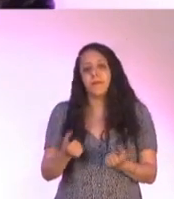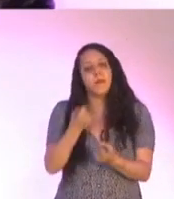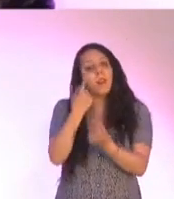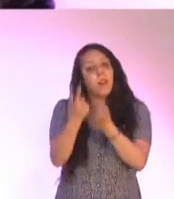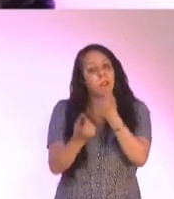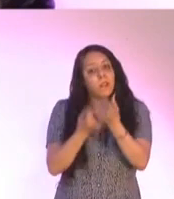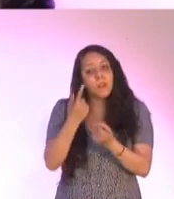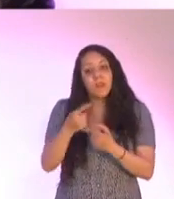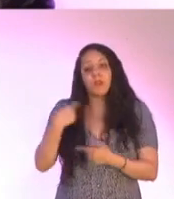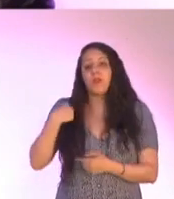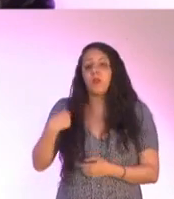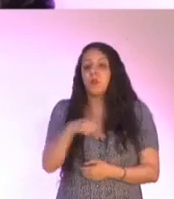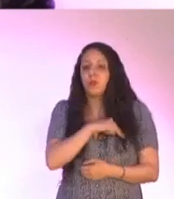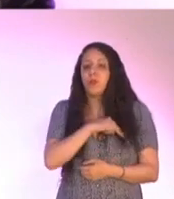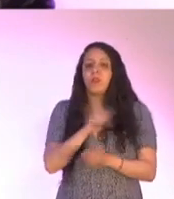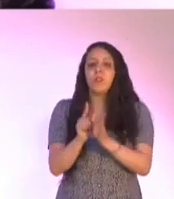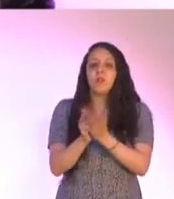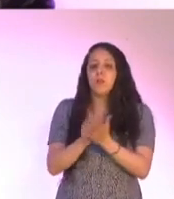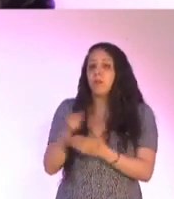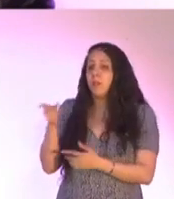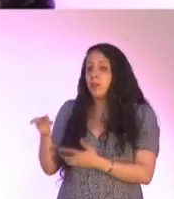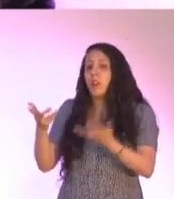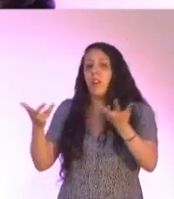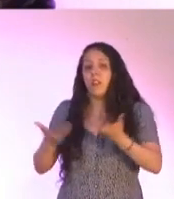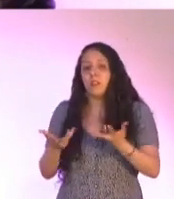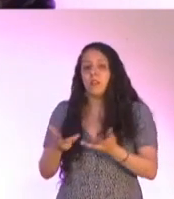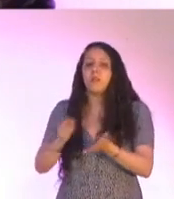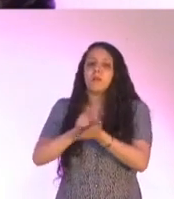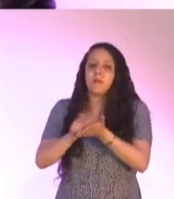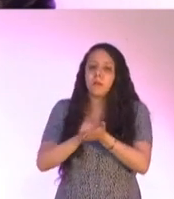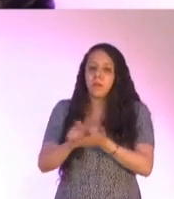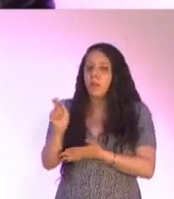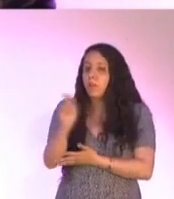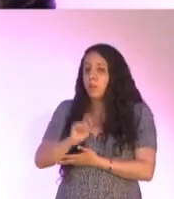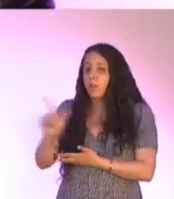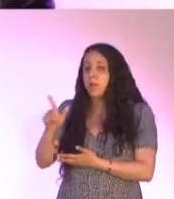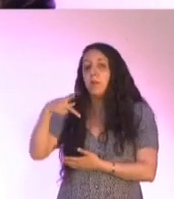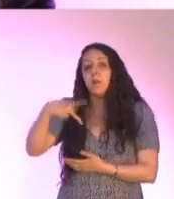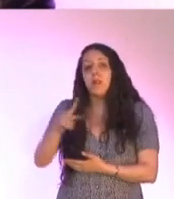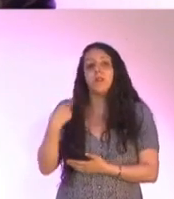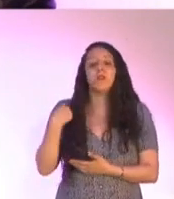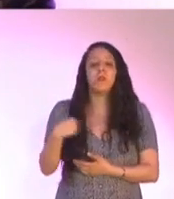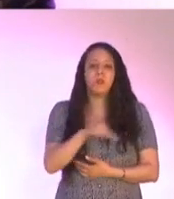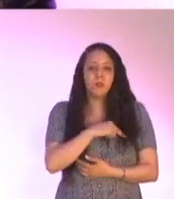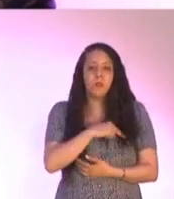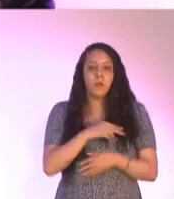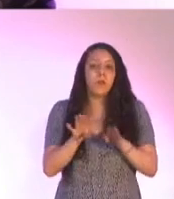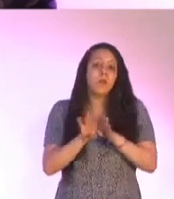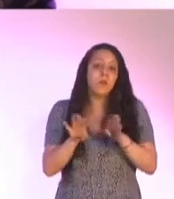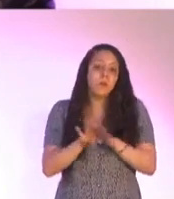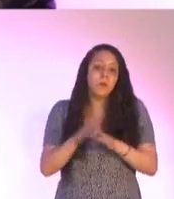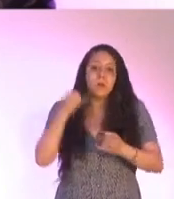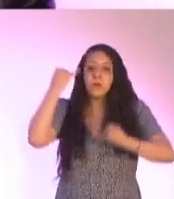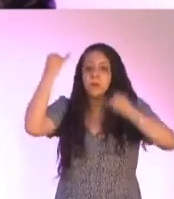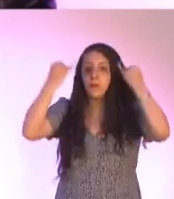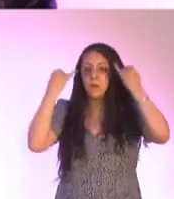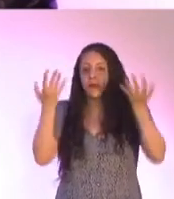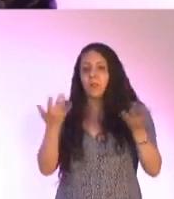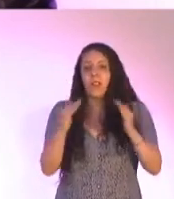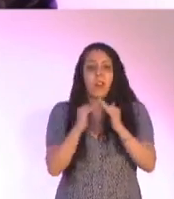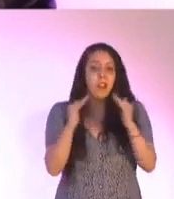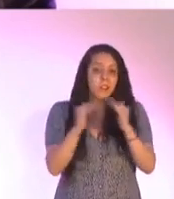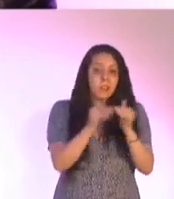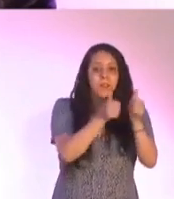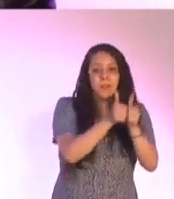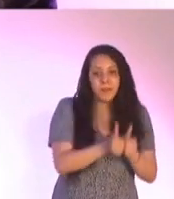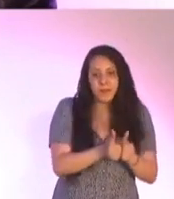dedicamos a esto pues teníamos todo el privilegio del mundo porque voy a hacer vez en el joffrey había internet ya